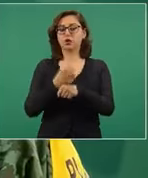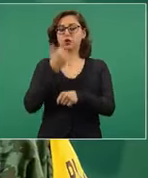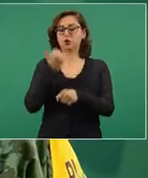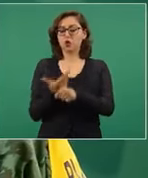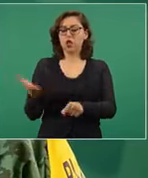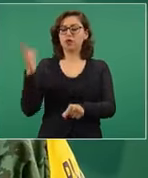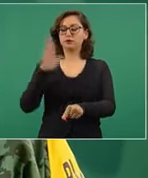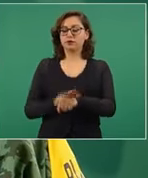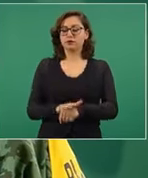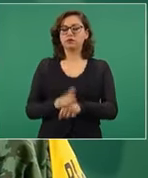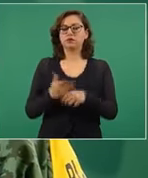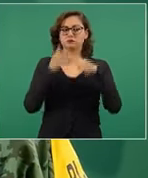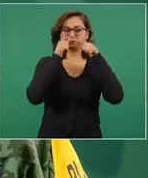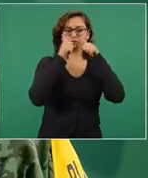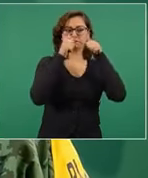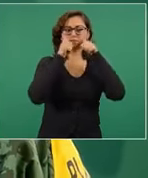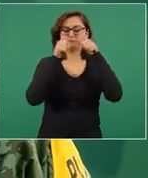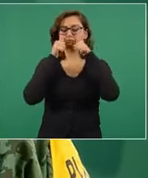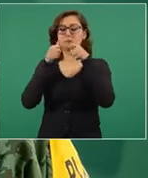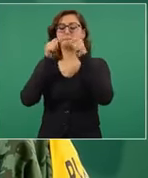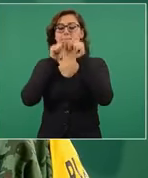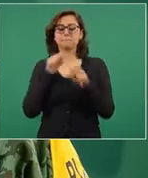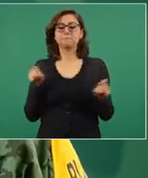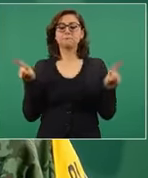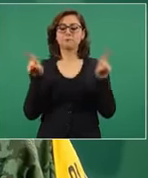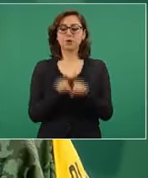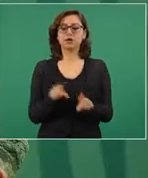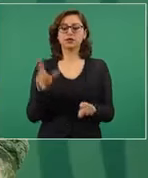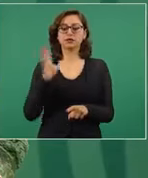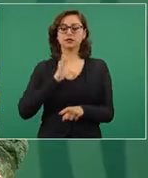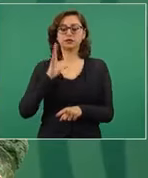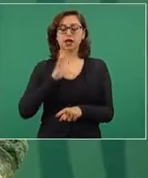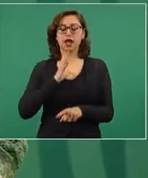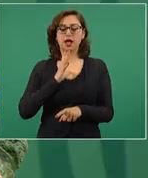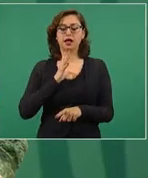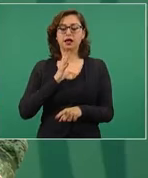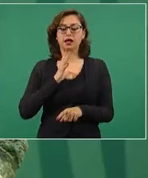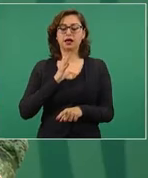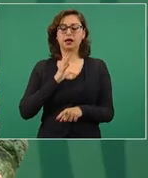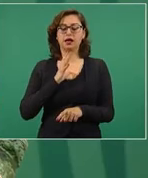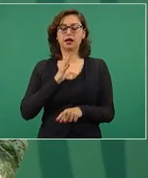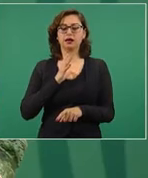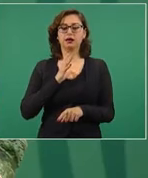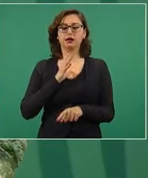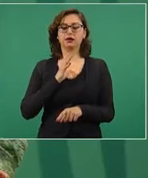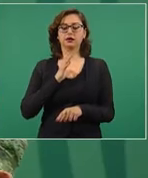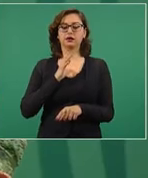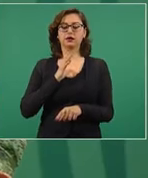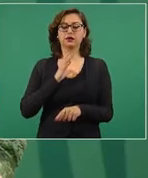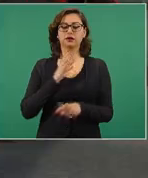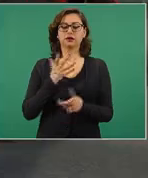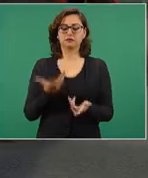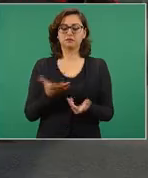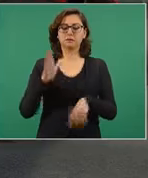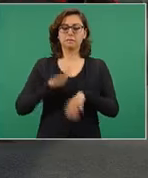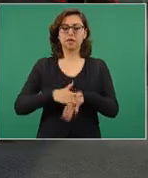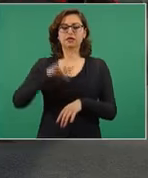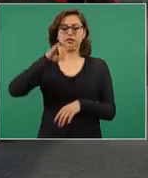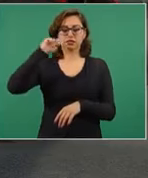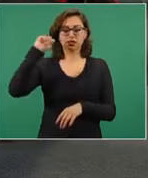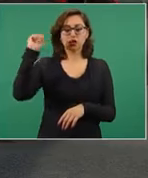también conlleva a un incremento de tecnología que